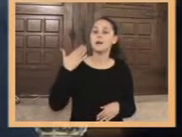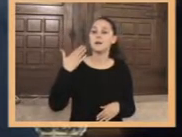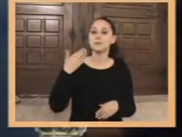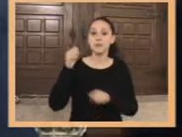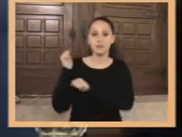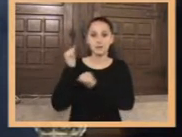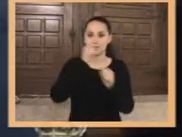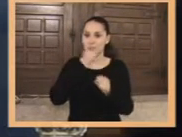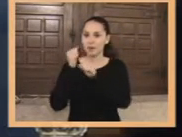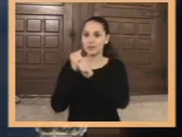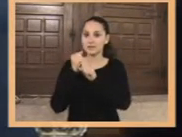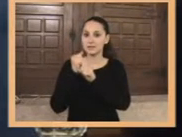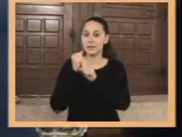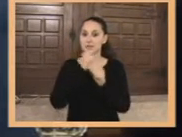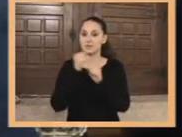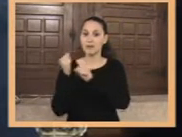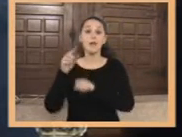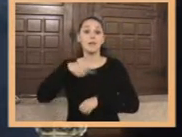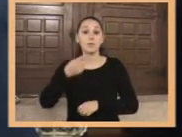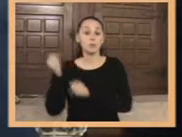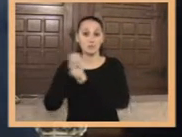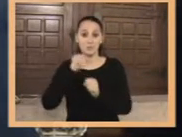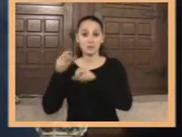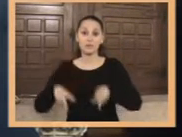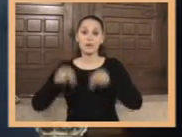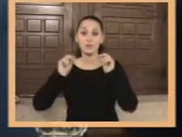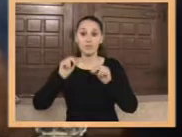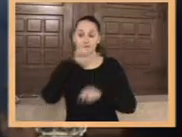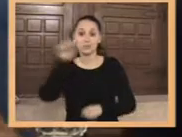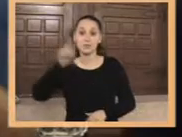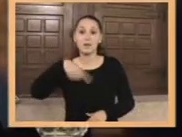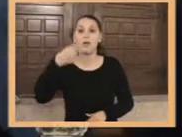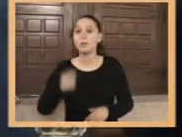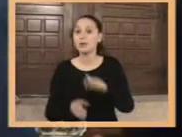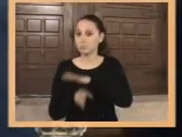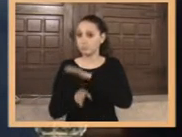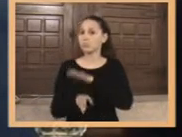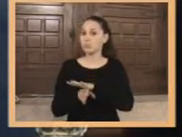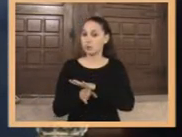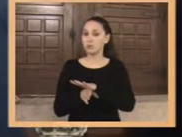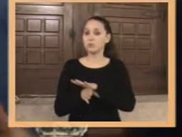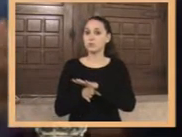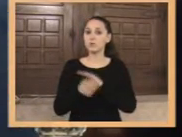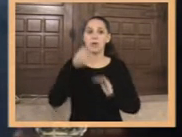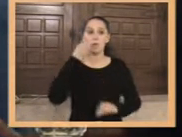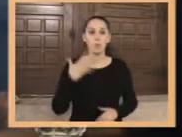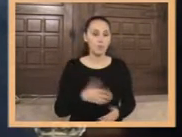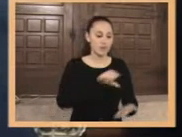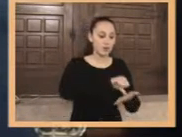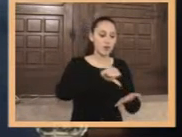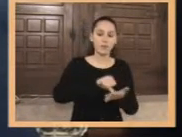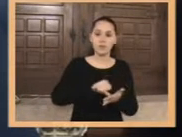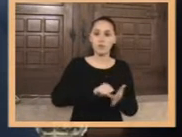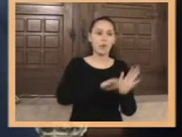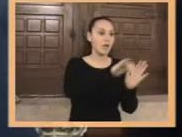que ha sido gente que ha convivido con nosotros, ha comprado aquí, ha disfrutado no solo de la ciudad, sino del entorno y,